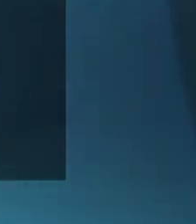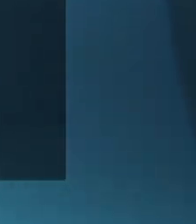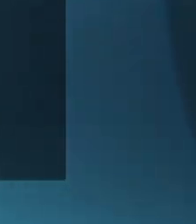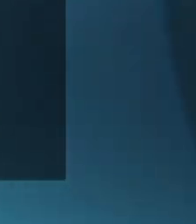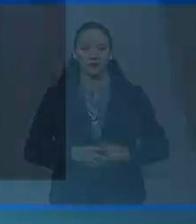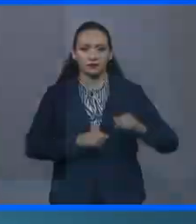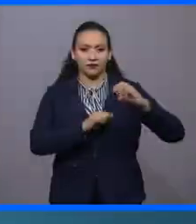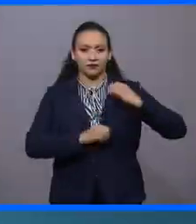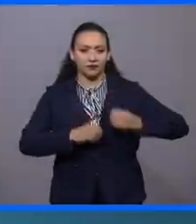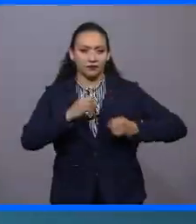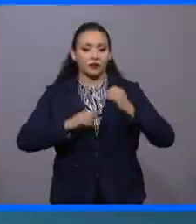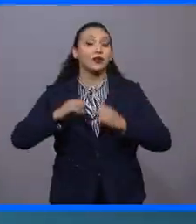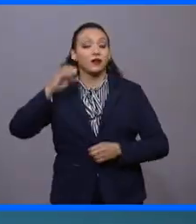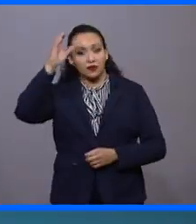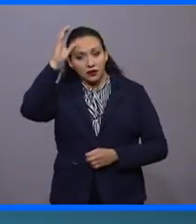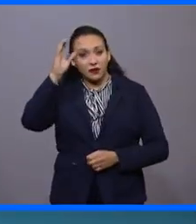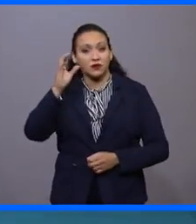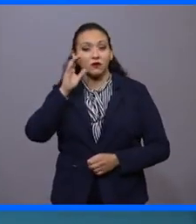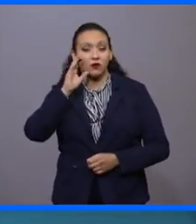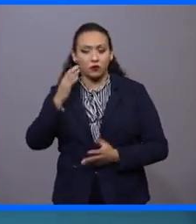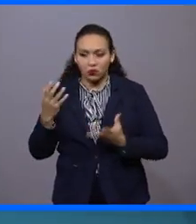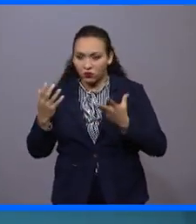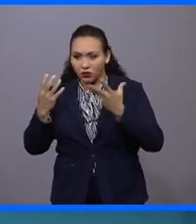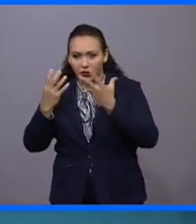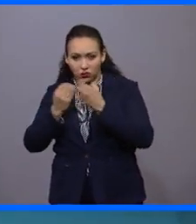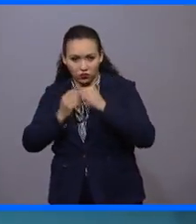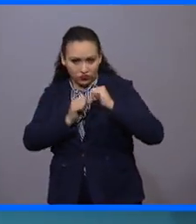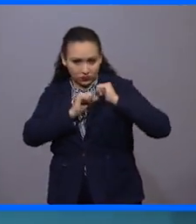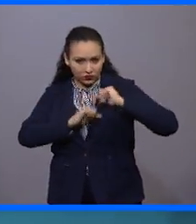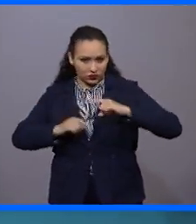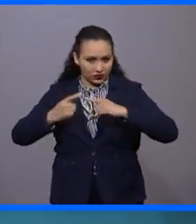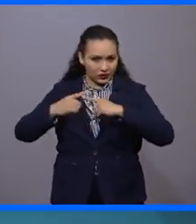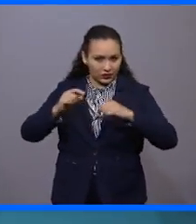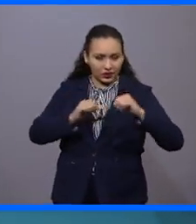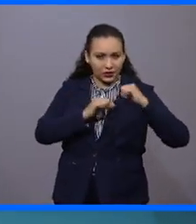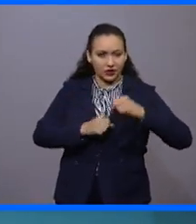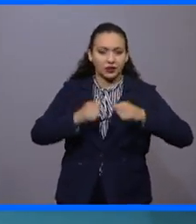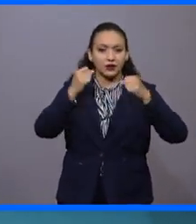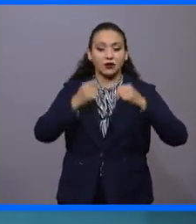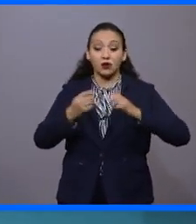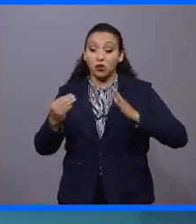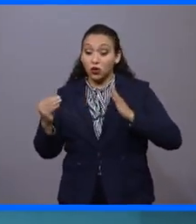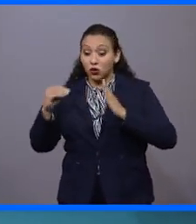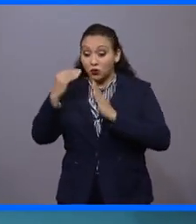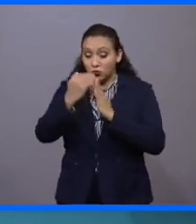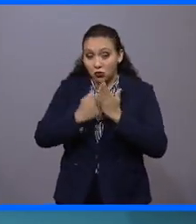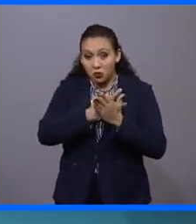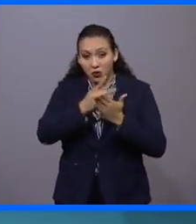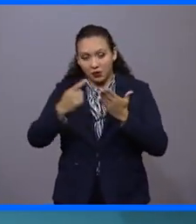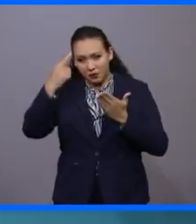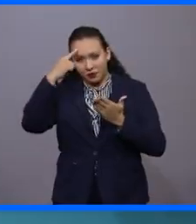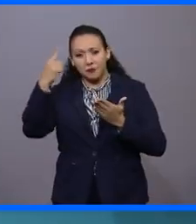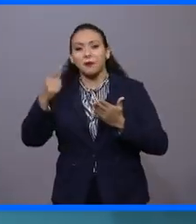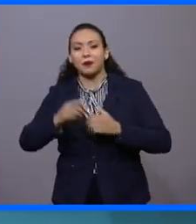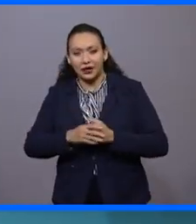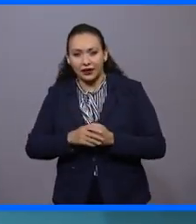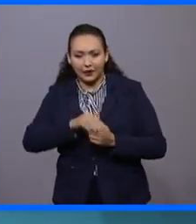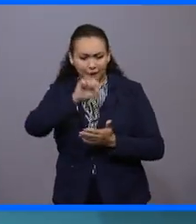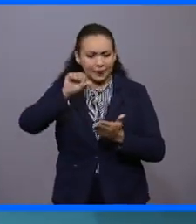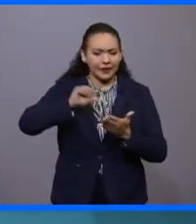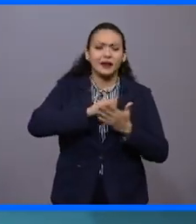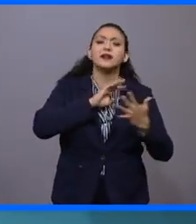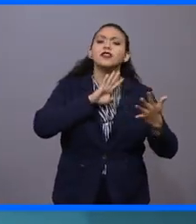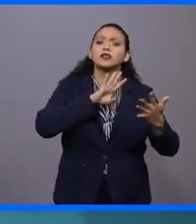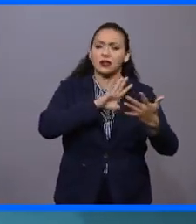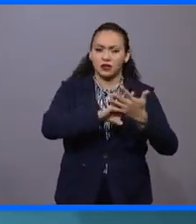El Poder Judicial de Coahuila, en coordinación con autoridades de seguridad, implementó un programa de preliberación en los centros